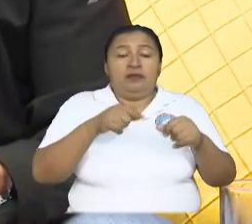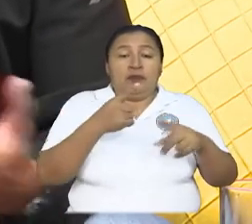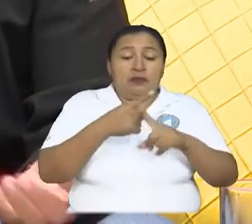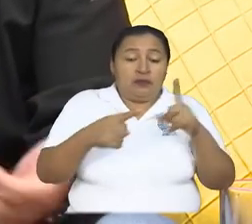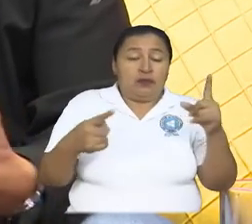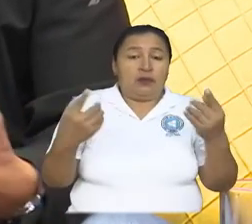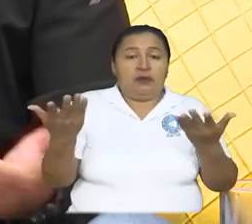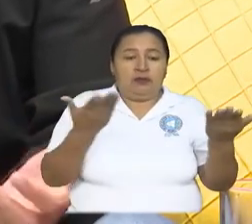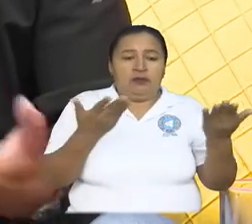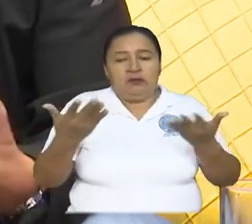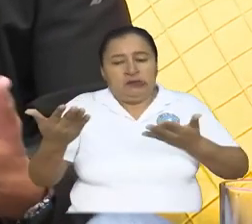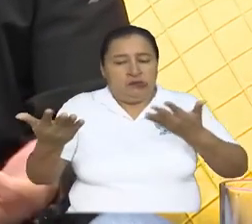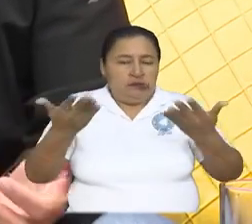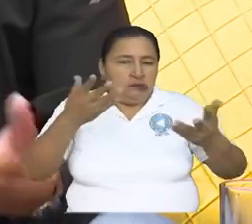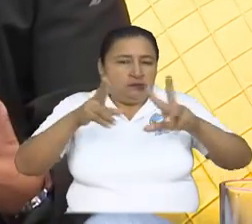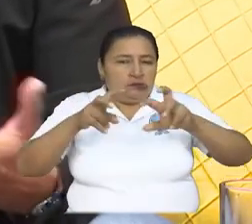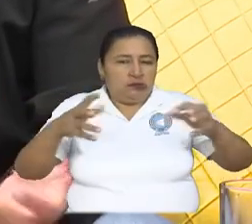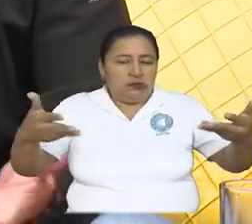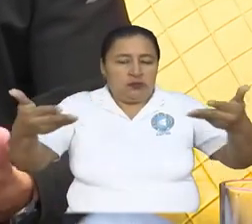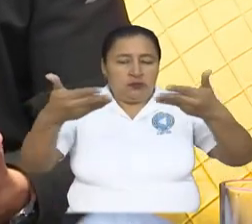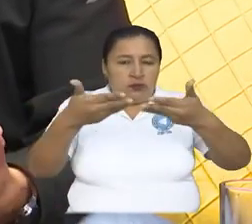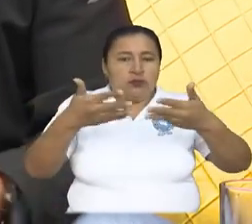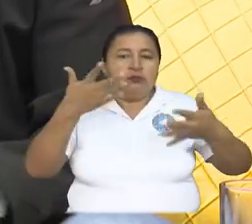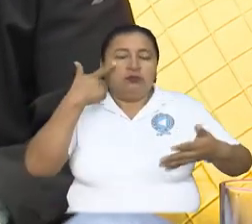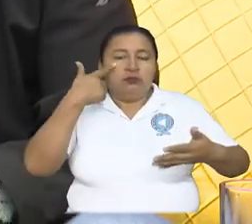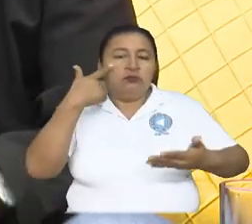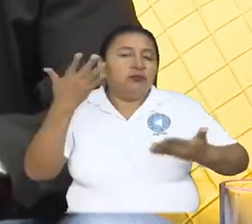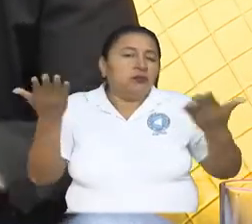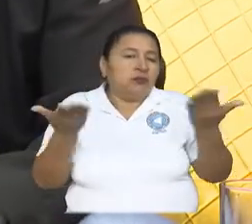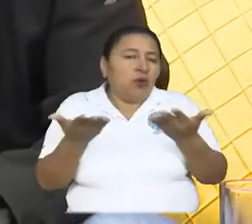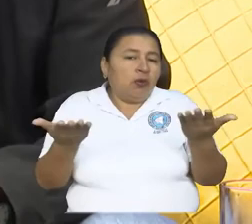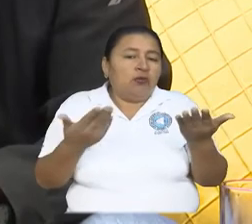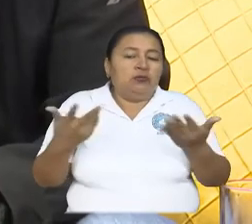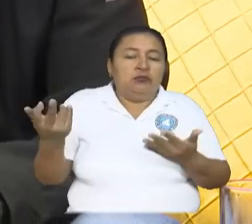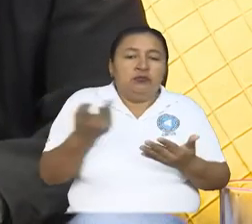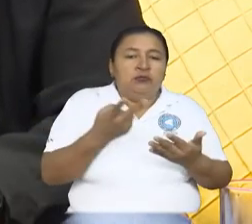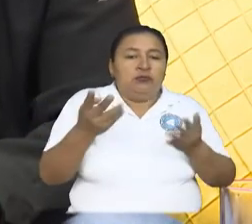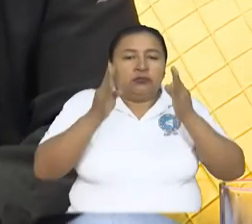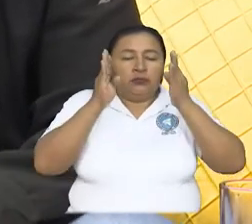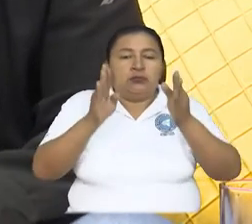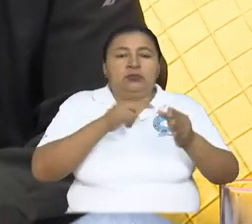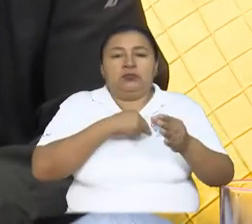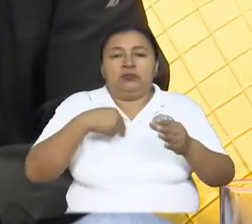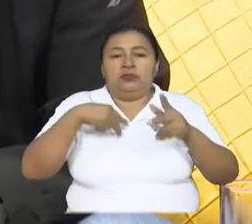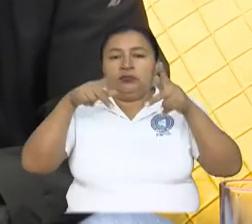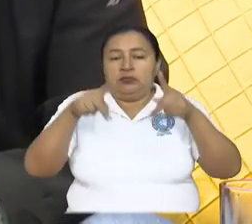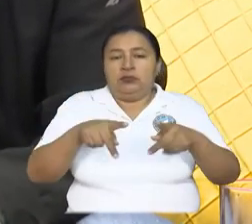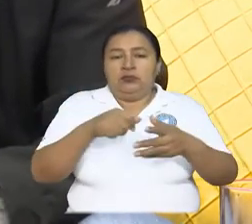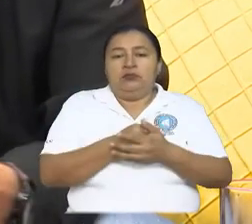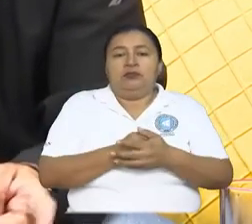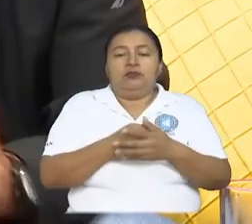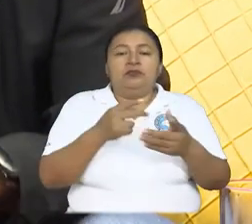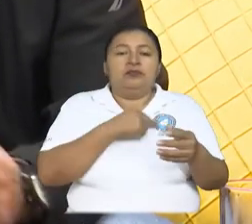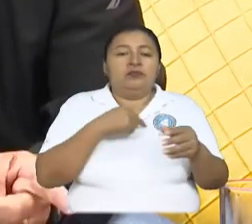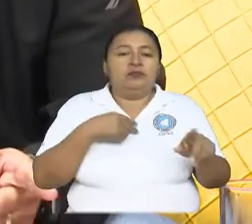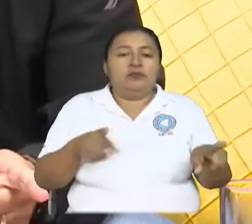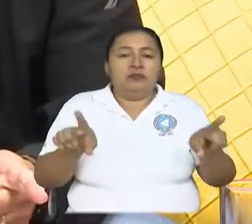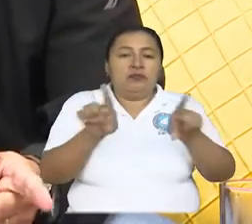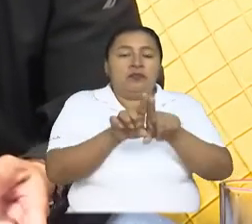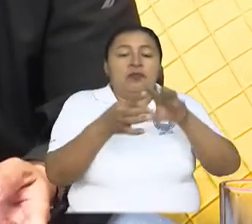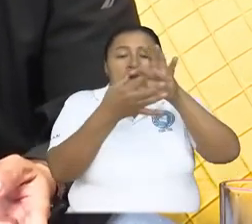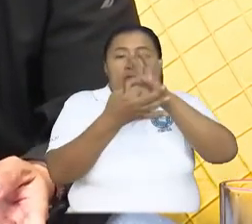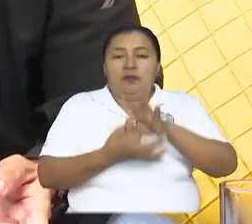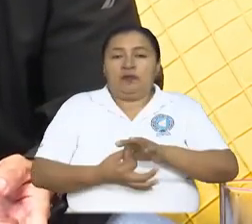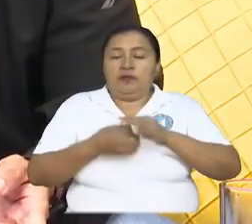que revisemos y homologuemos precisamente la parte de la atención vamos a unificar los sistemas de